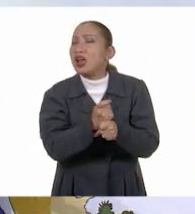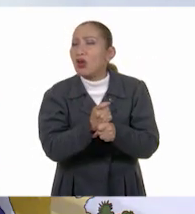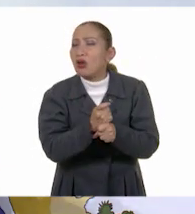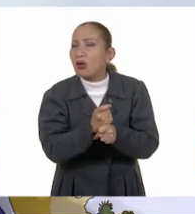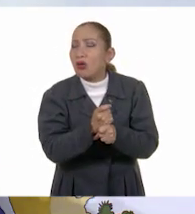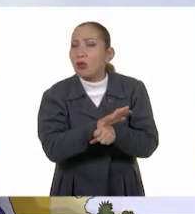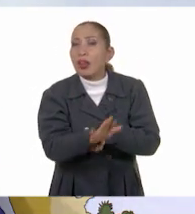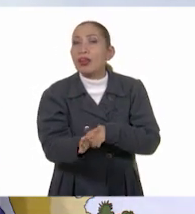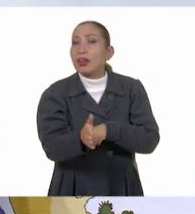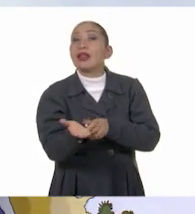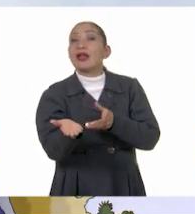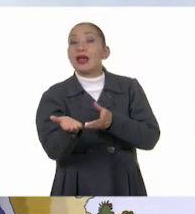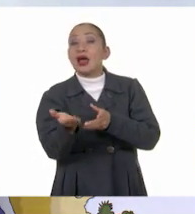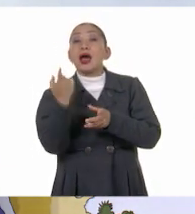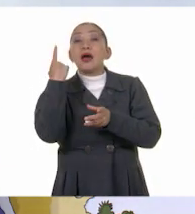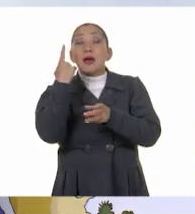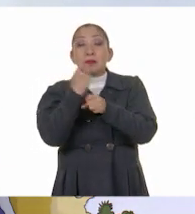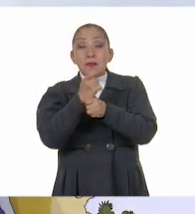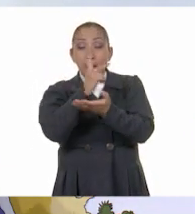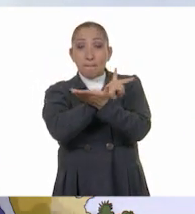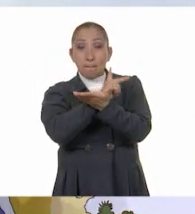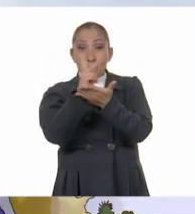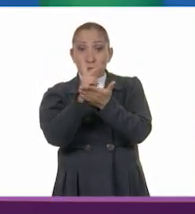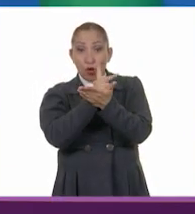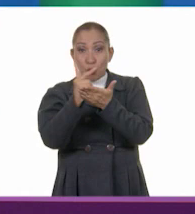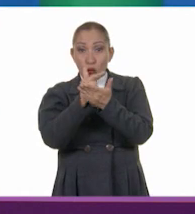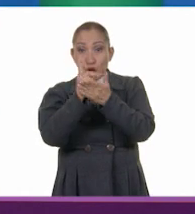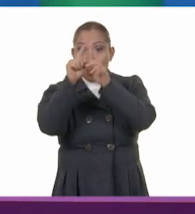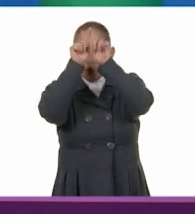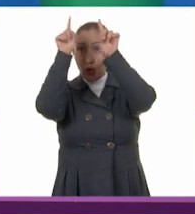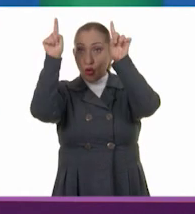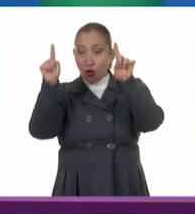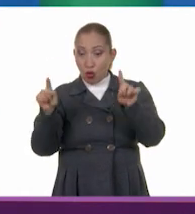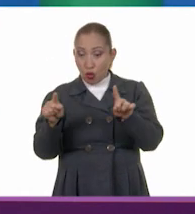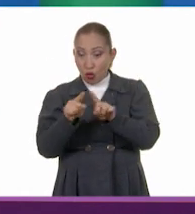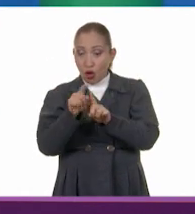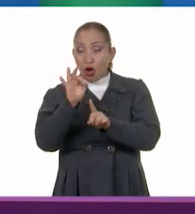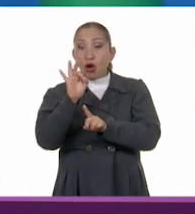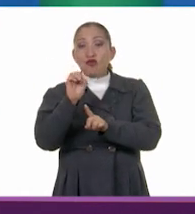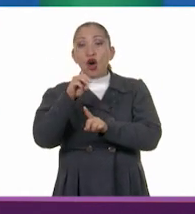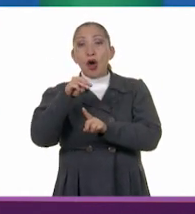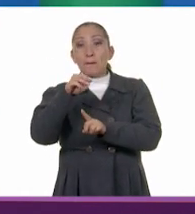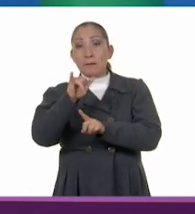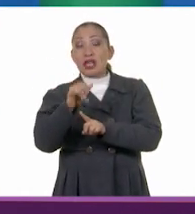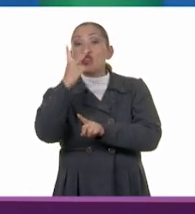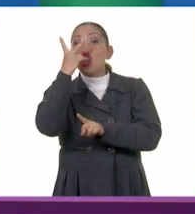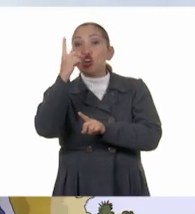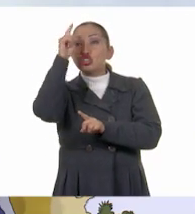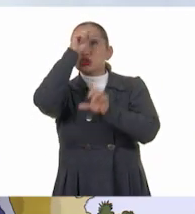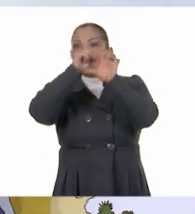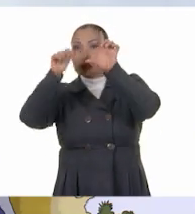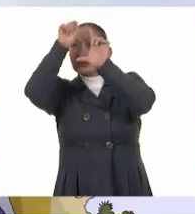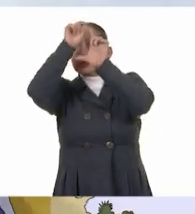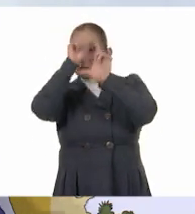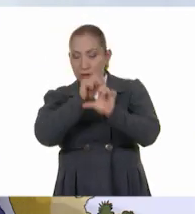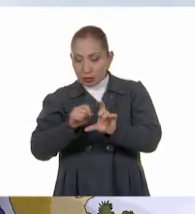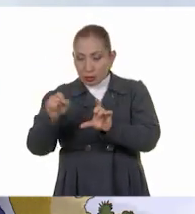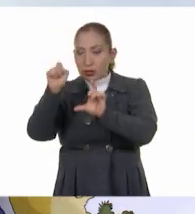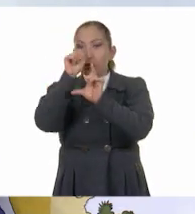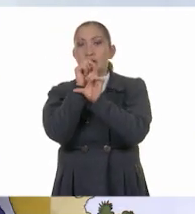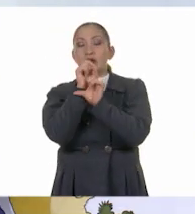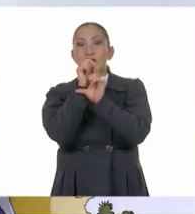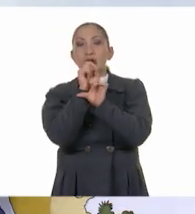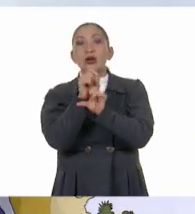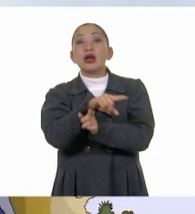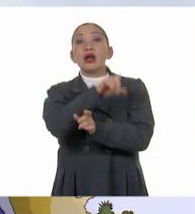que hacer? Marcar en nuestra hoja de FOMI los dos circulitos. Ah, sí. Exacto. Y recuerda también